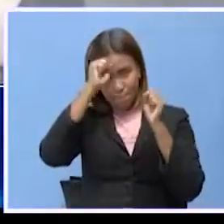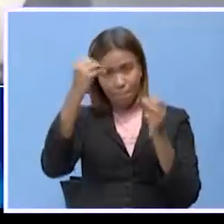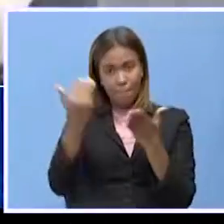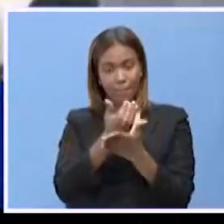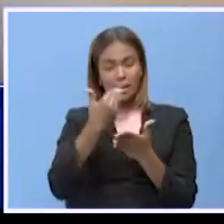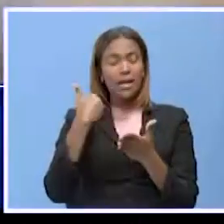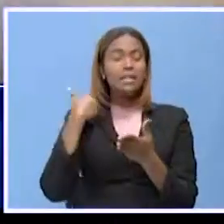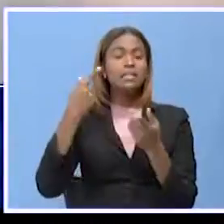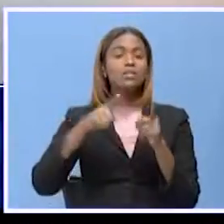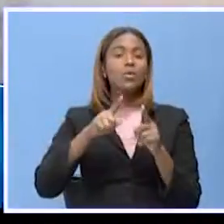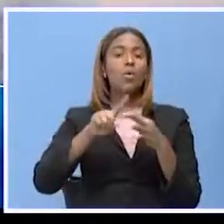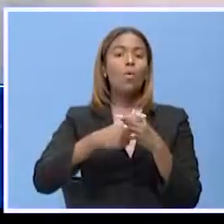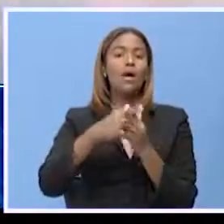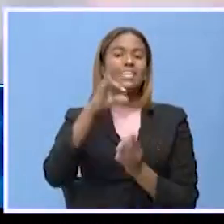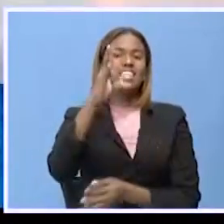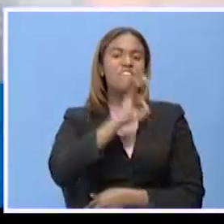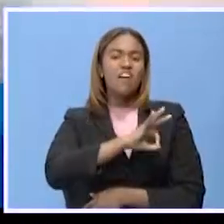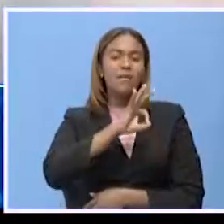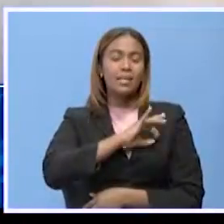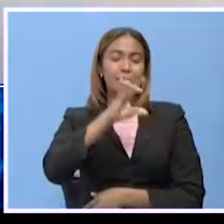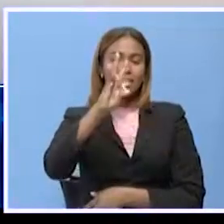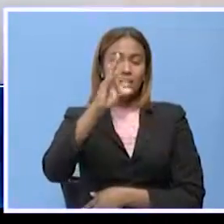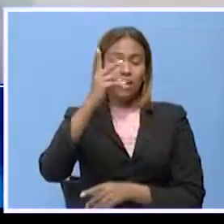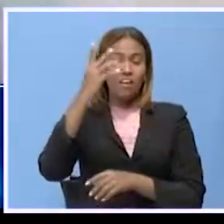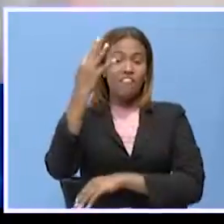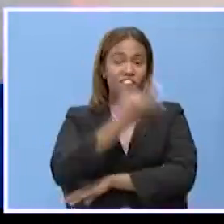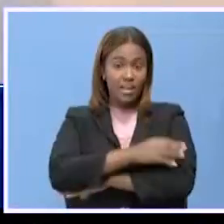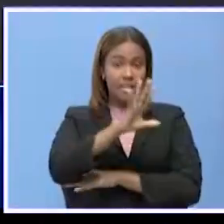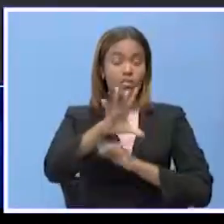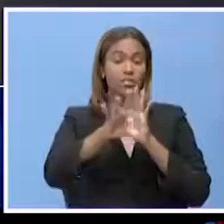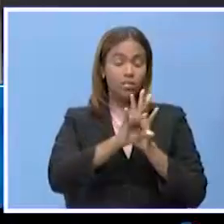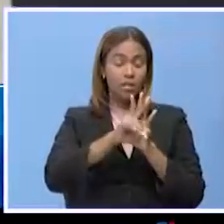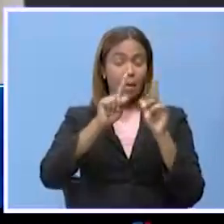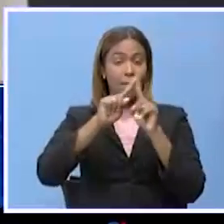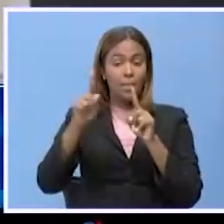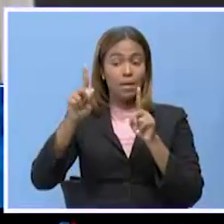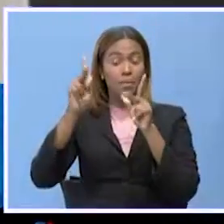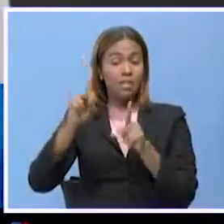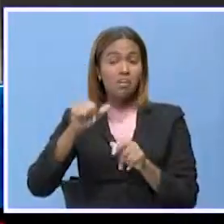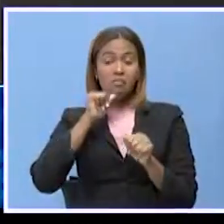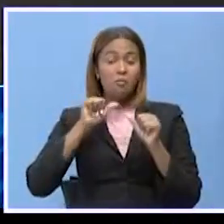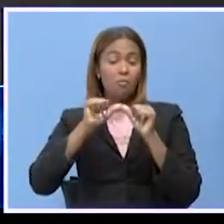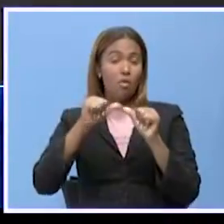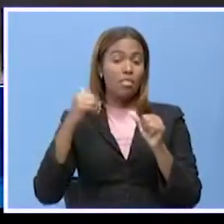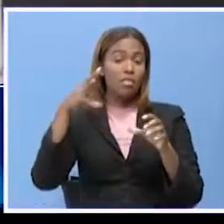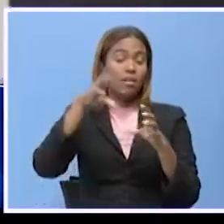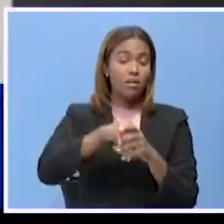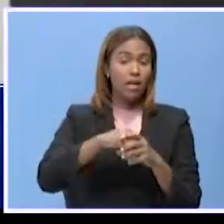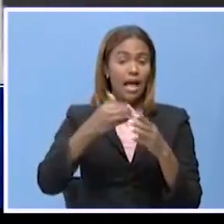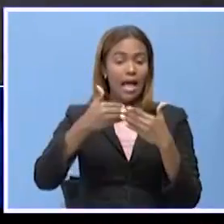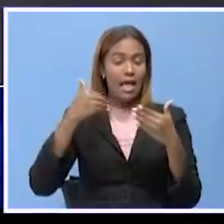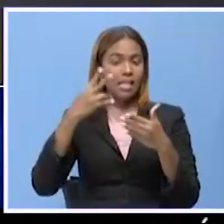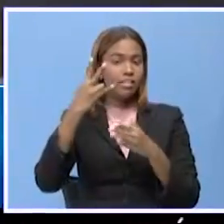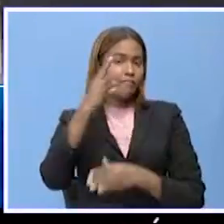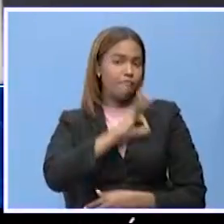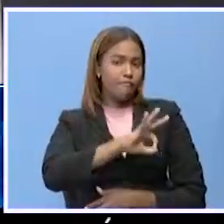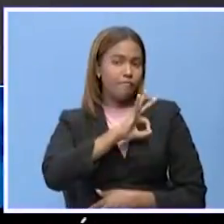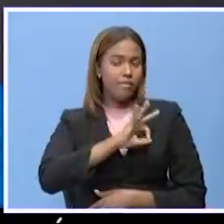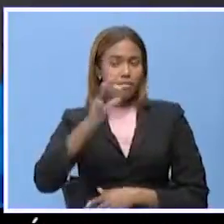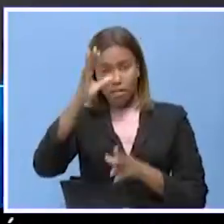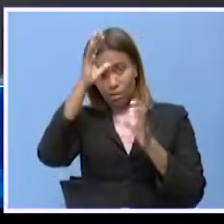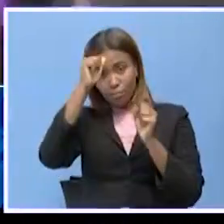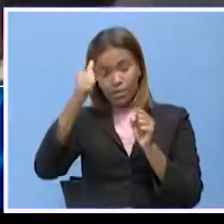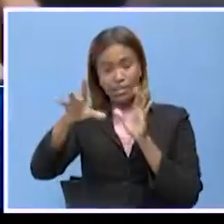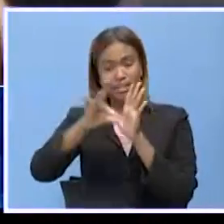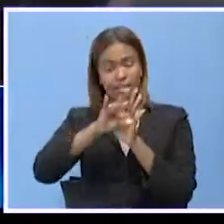servicio el 7 de febrero siguiente a la fecha de su elección. En caso de que el escrutinio no pueda tener lugar antes del 7 de febrero, el